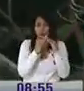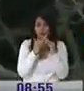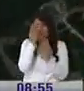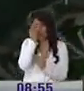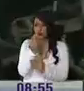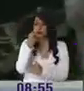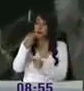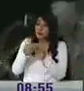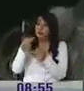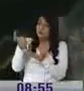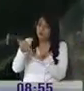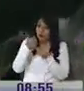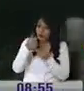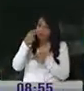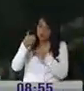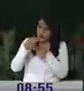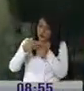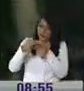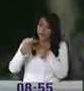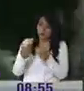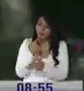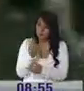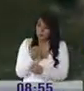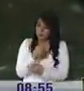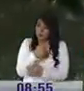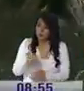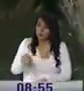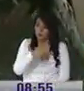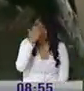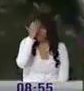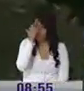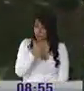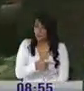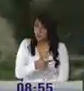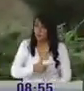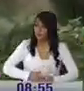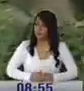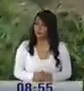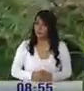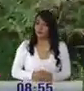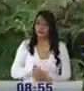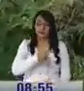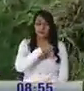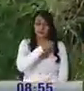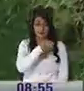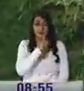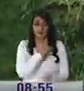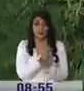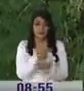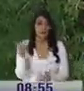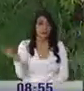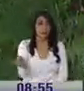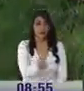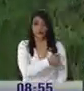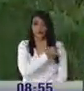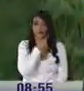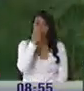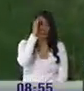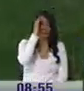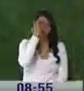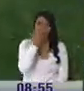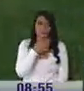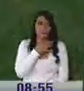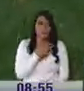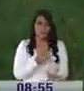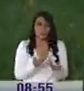apellido y coméntenos realmente ustedes Están preocupados por esta situación sí estamos preocupados por